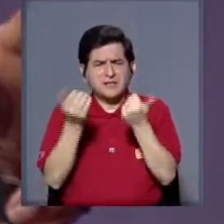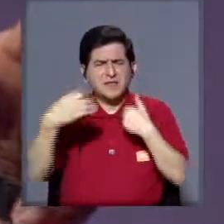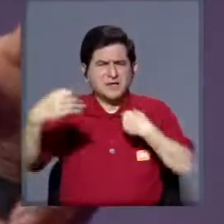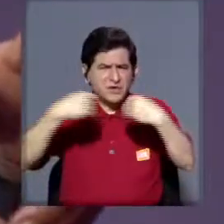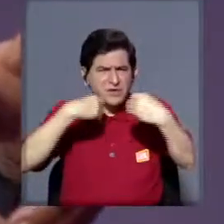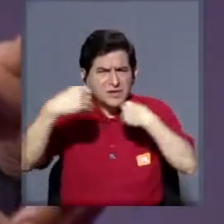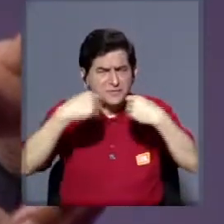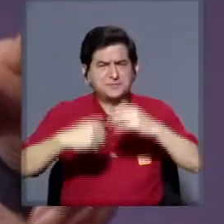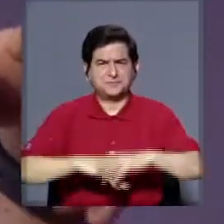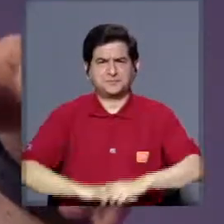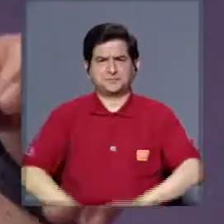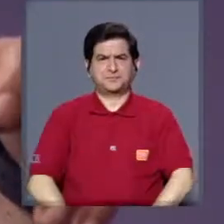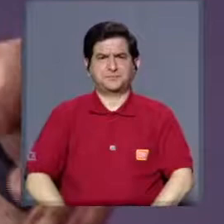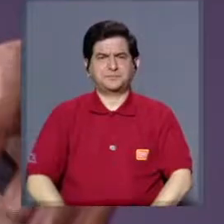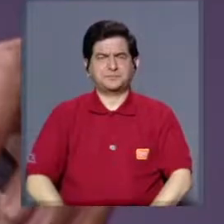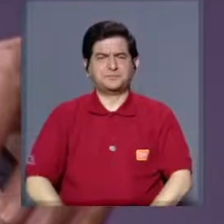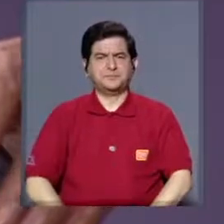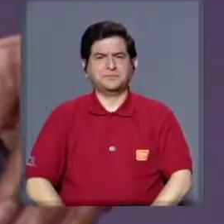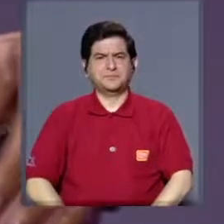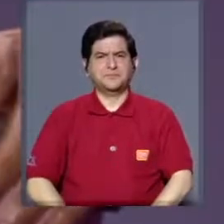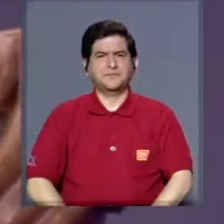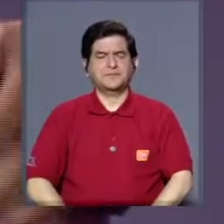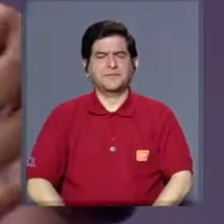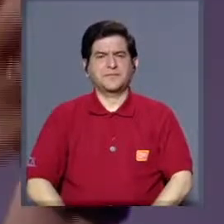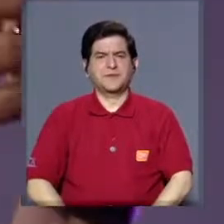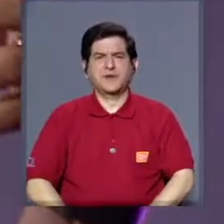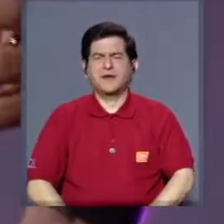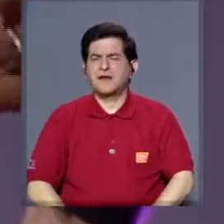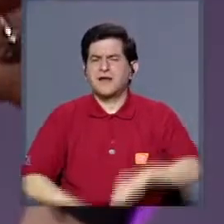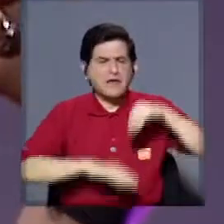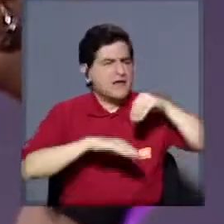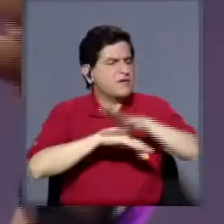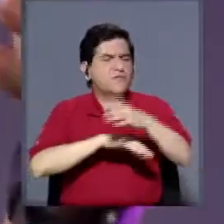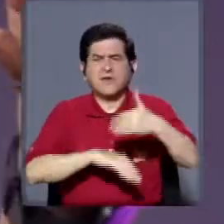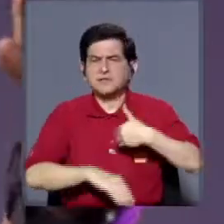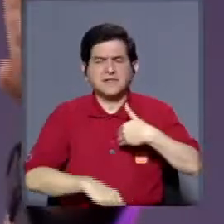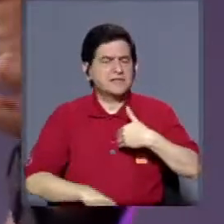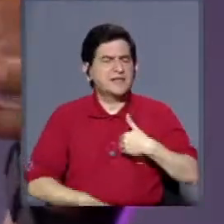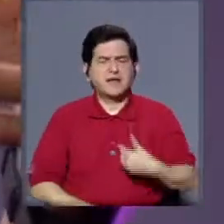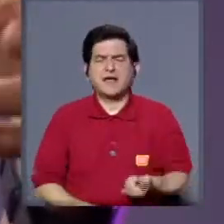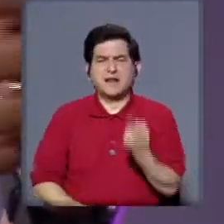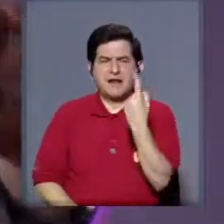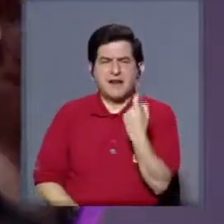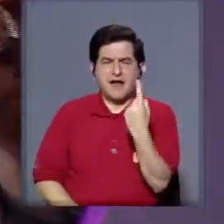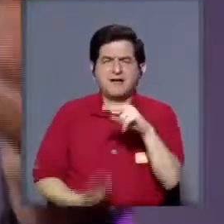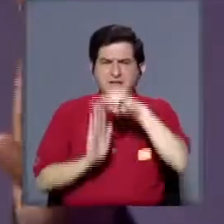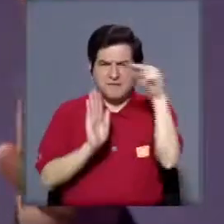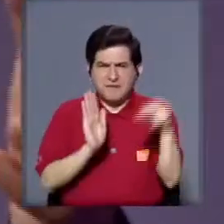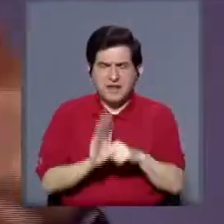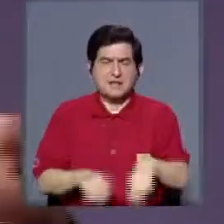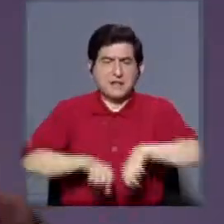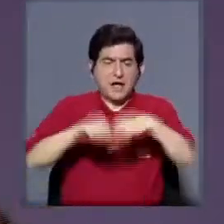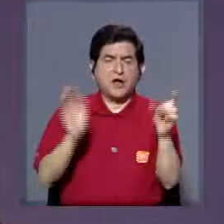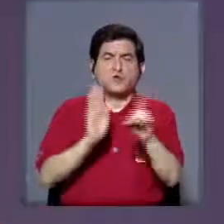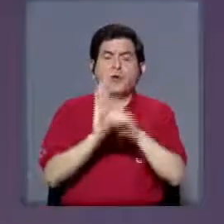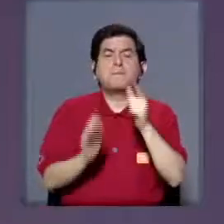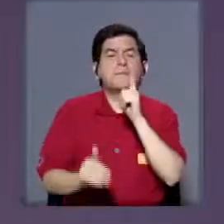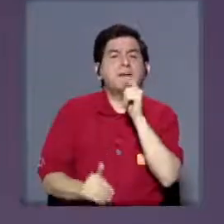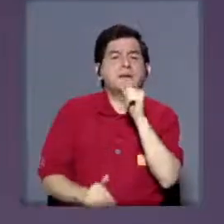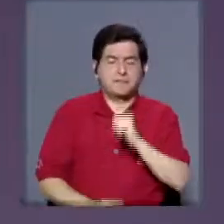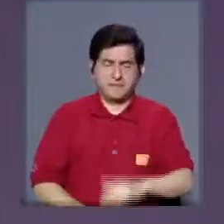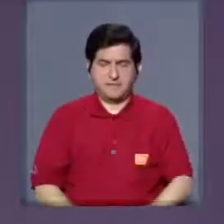explicaran qué implicaciones tiene que no haya esta norma a quién se le ha violado el derecho porque